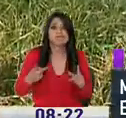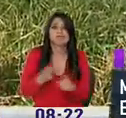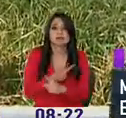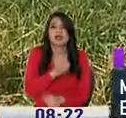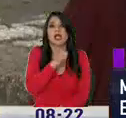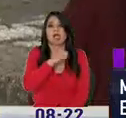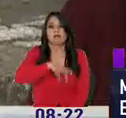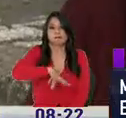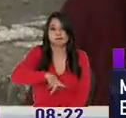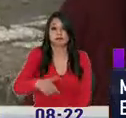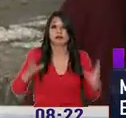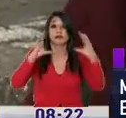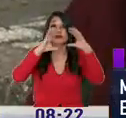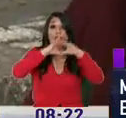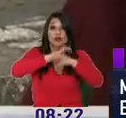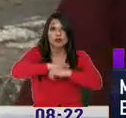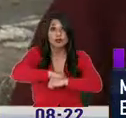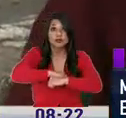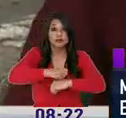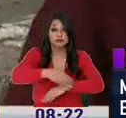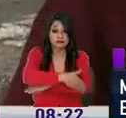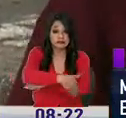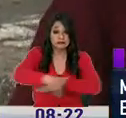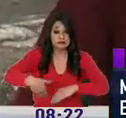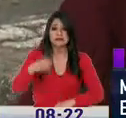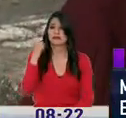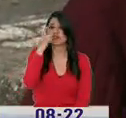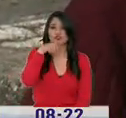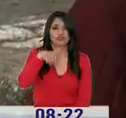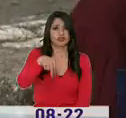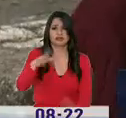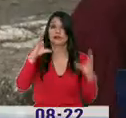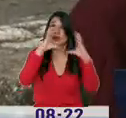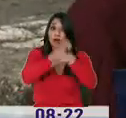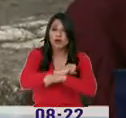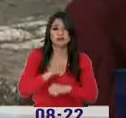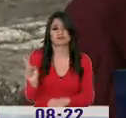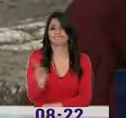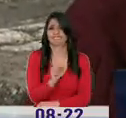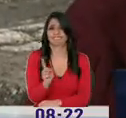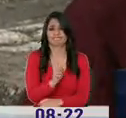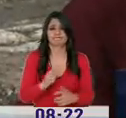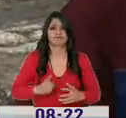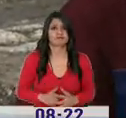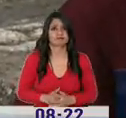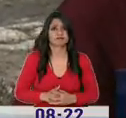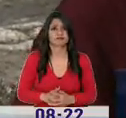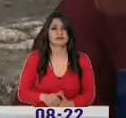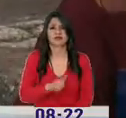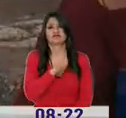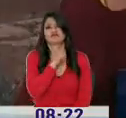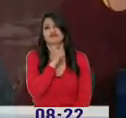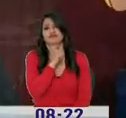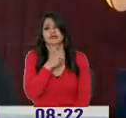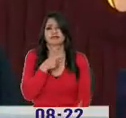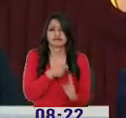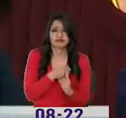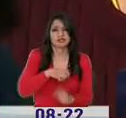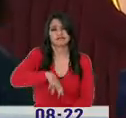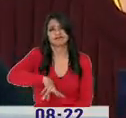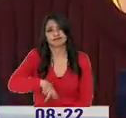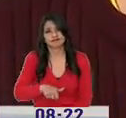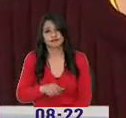las noches la calle difícil caminar en la noche asaltan agreden a la gente los que